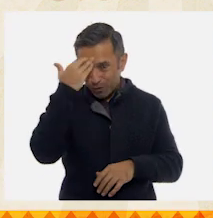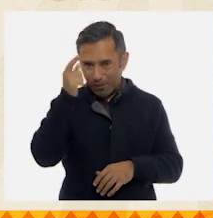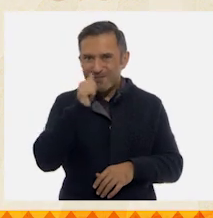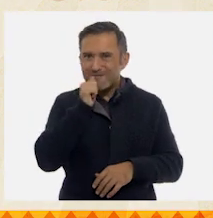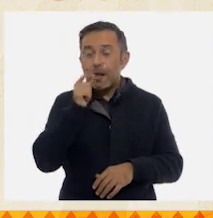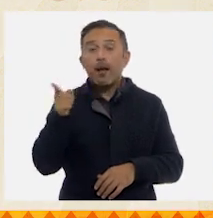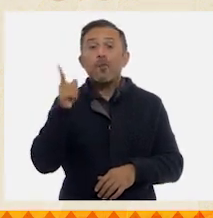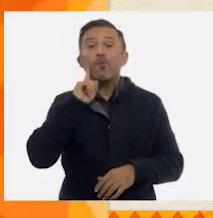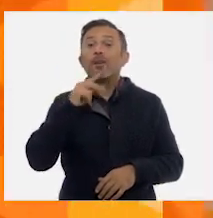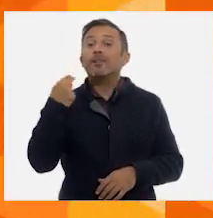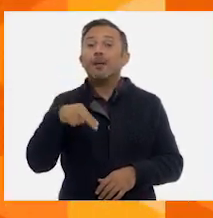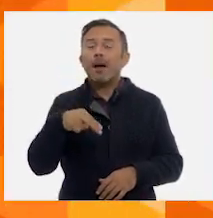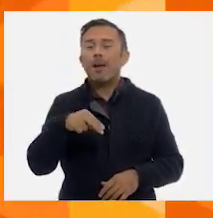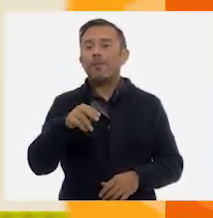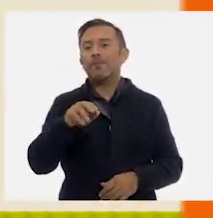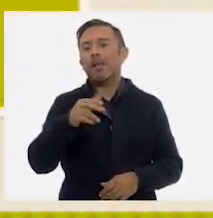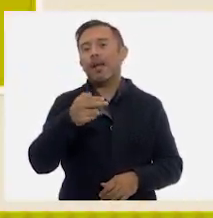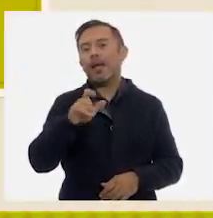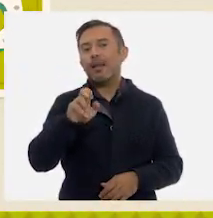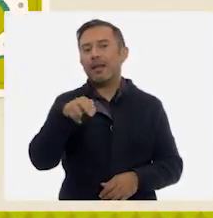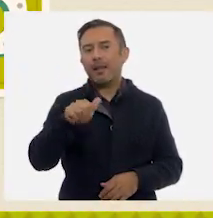Elena Garro.